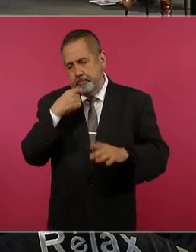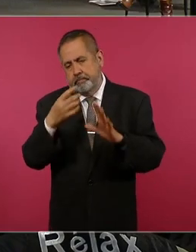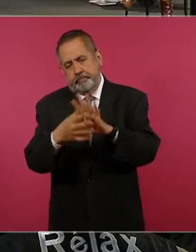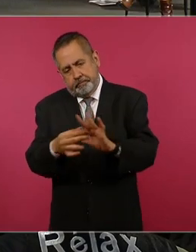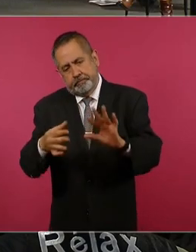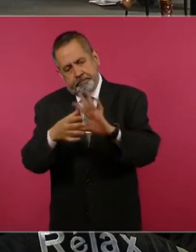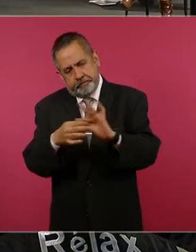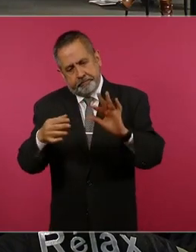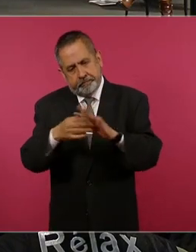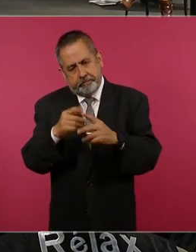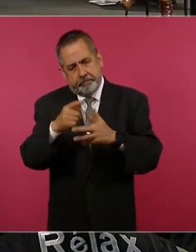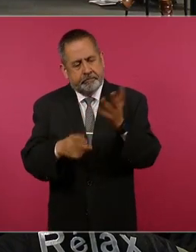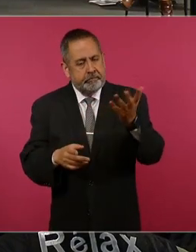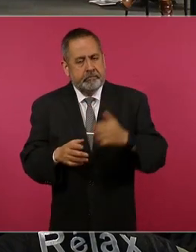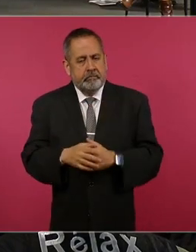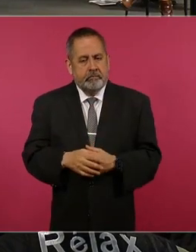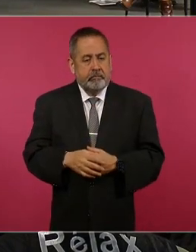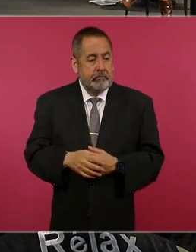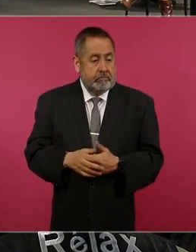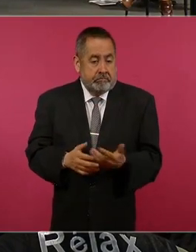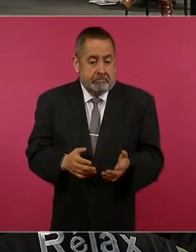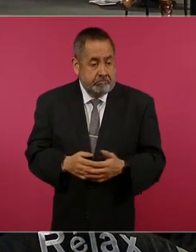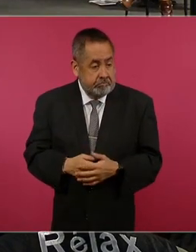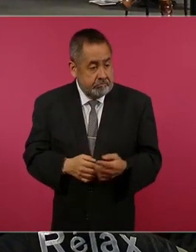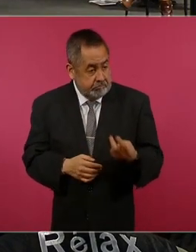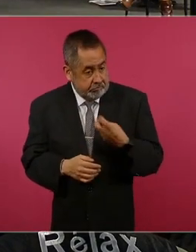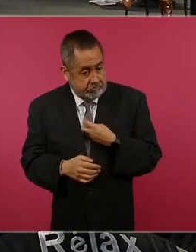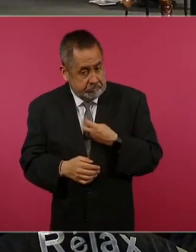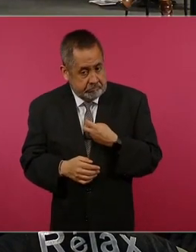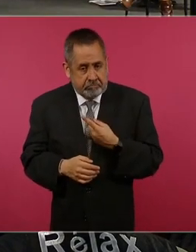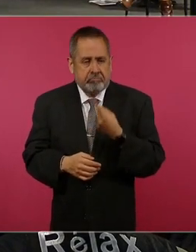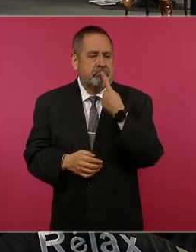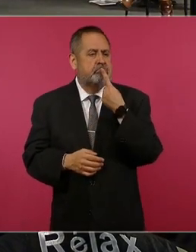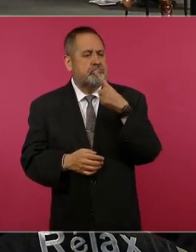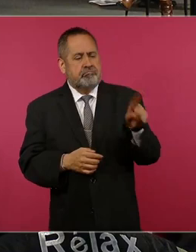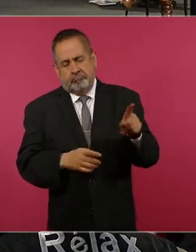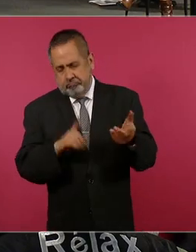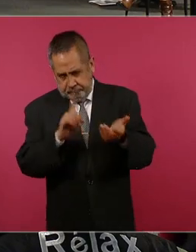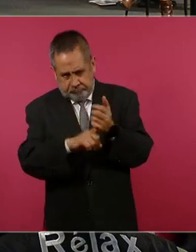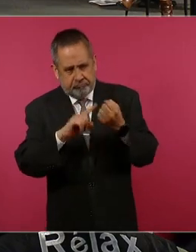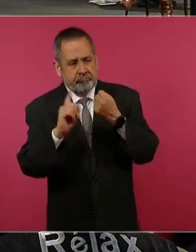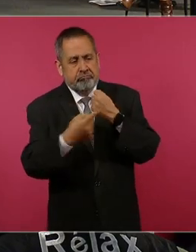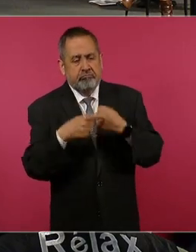pues vengo a acusar a Salinas de Gortari,